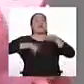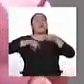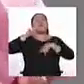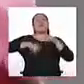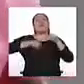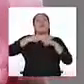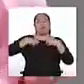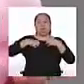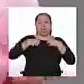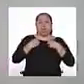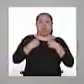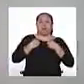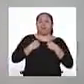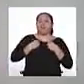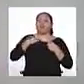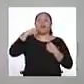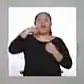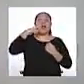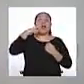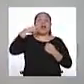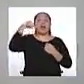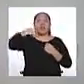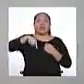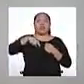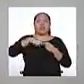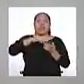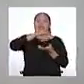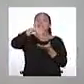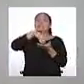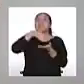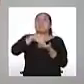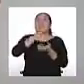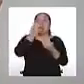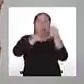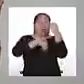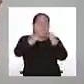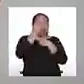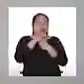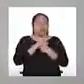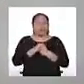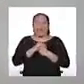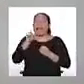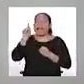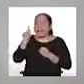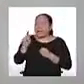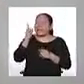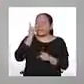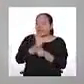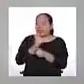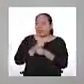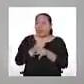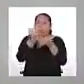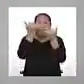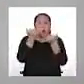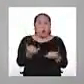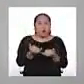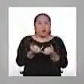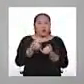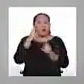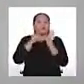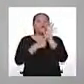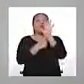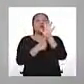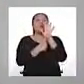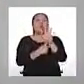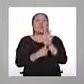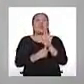la gastronomía. Ahí hay varias huacas. Exacto. Y es por eso que el día de hoy los vamos a dejar con nuestros amigos